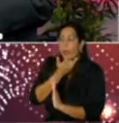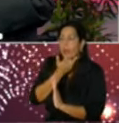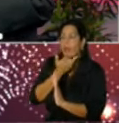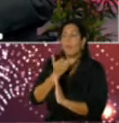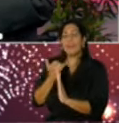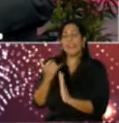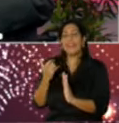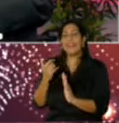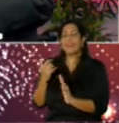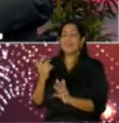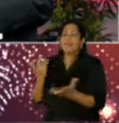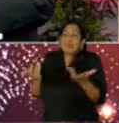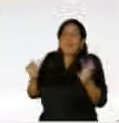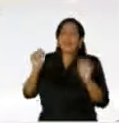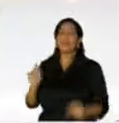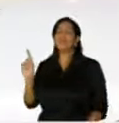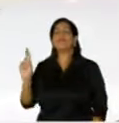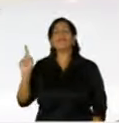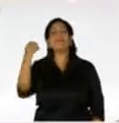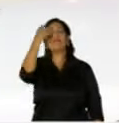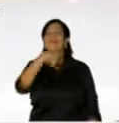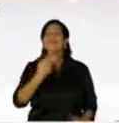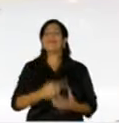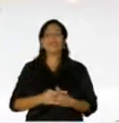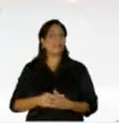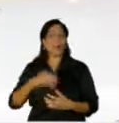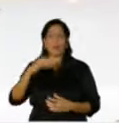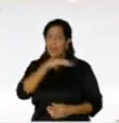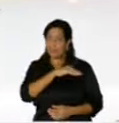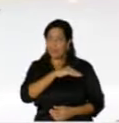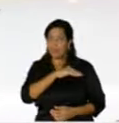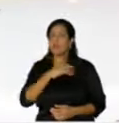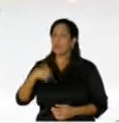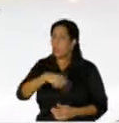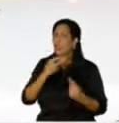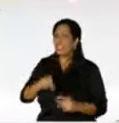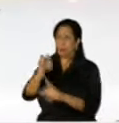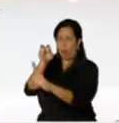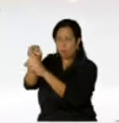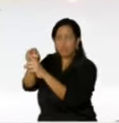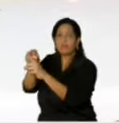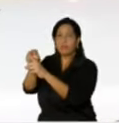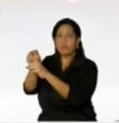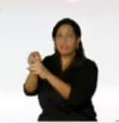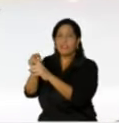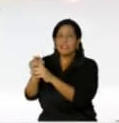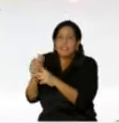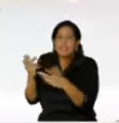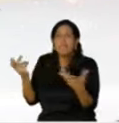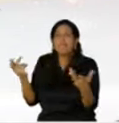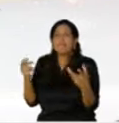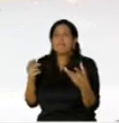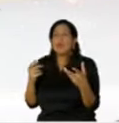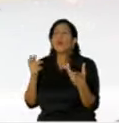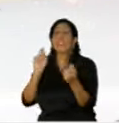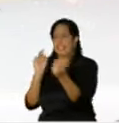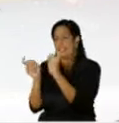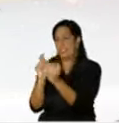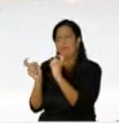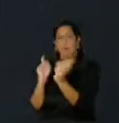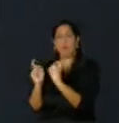veces la cámara dice una cosa, tú ves el paciente y es otra cosa. Siempre hay su adaptaciones a